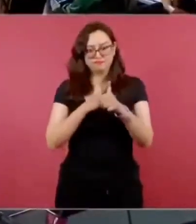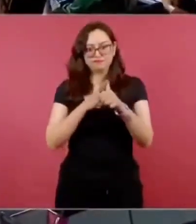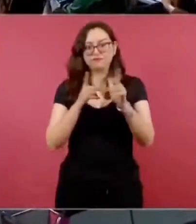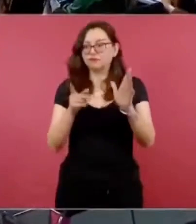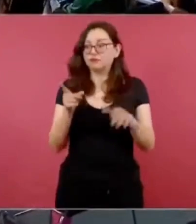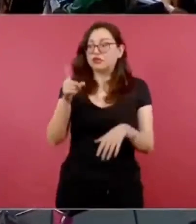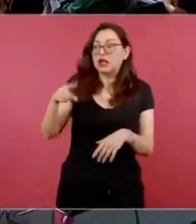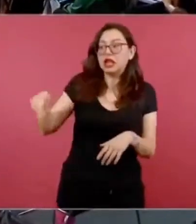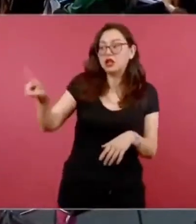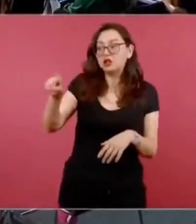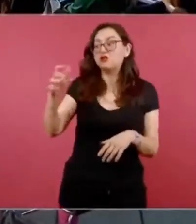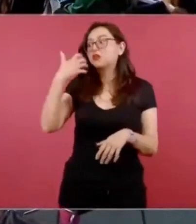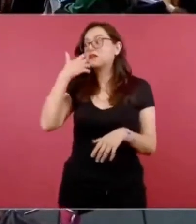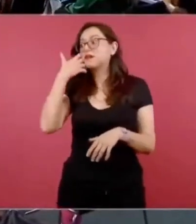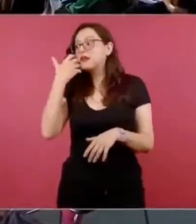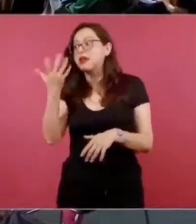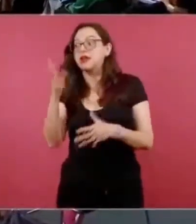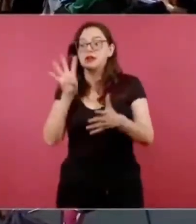prospere.